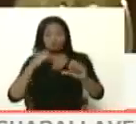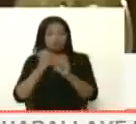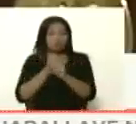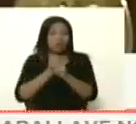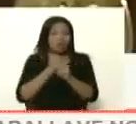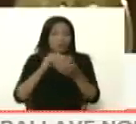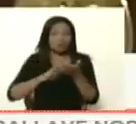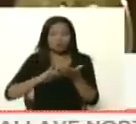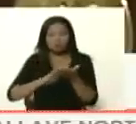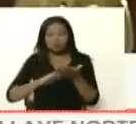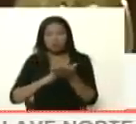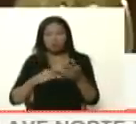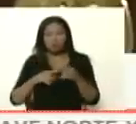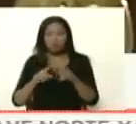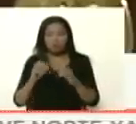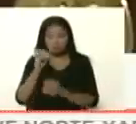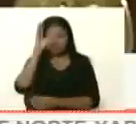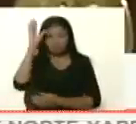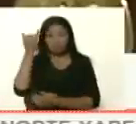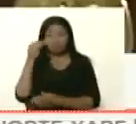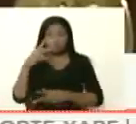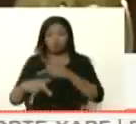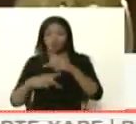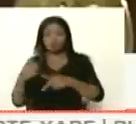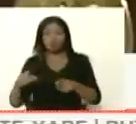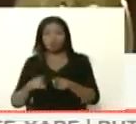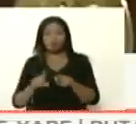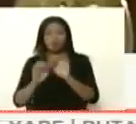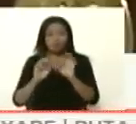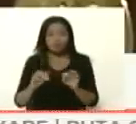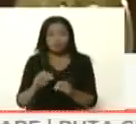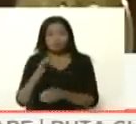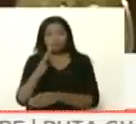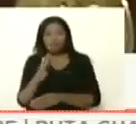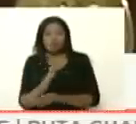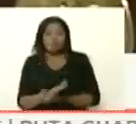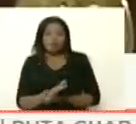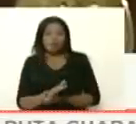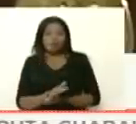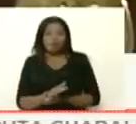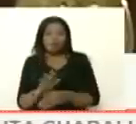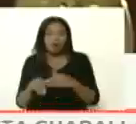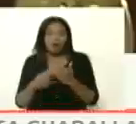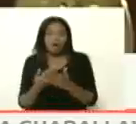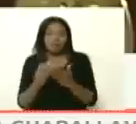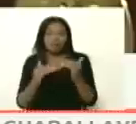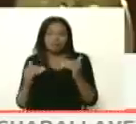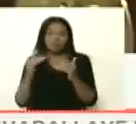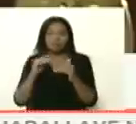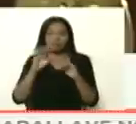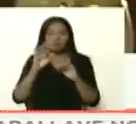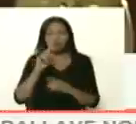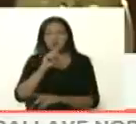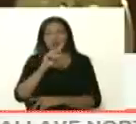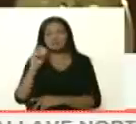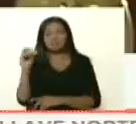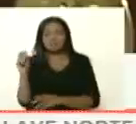para consolidar y tener una capacidad de producción de vía férrea que pudiese llegar hasta superar los 100 kilómetros por